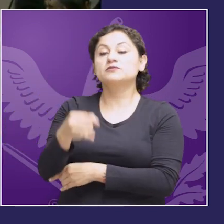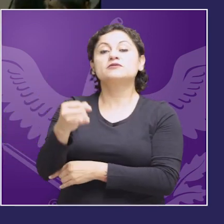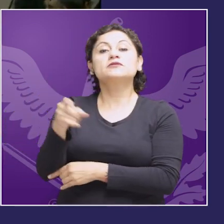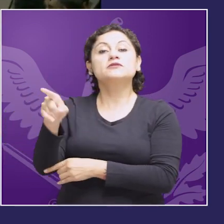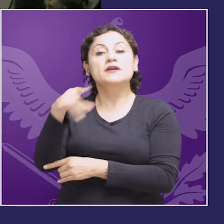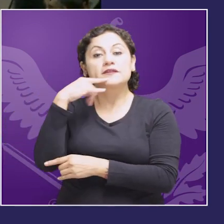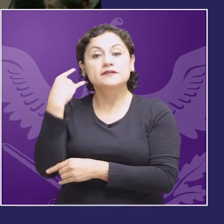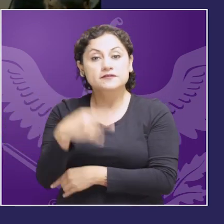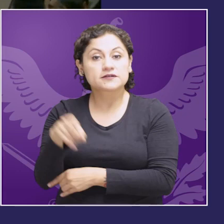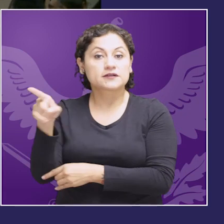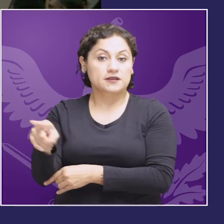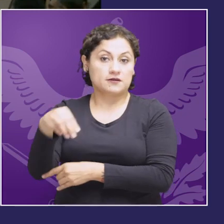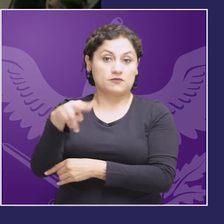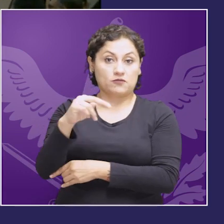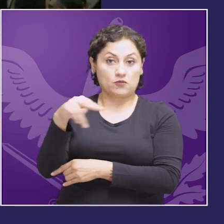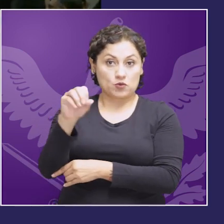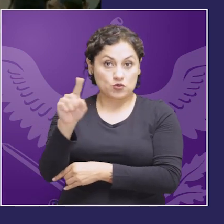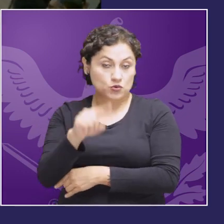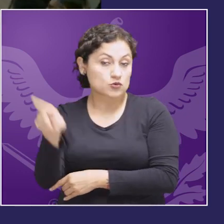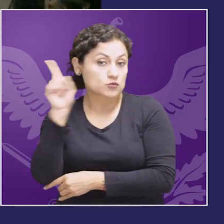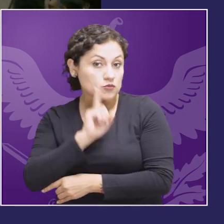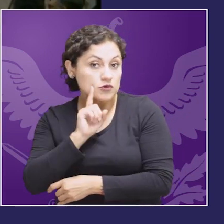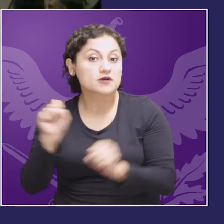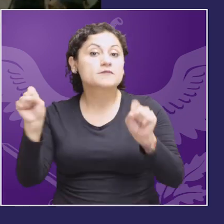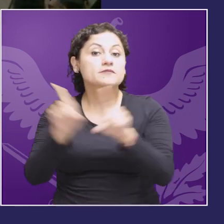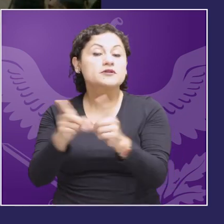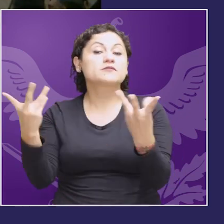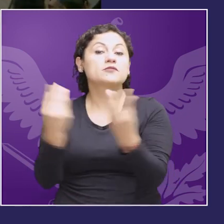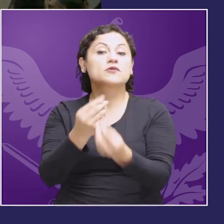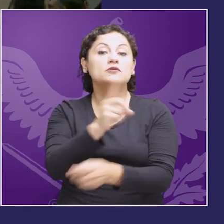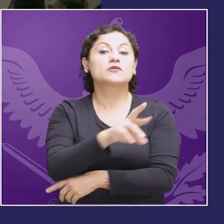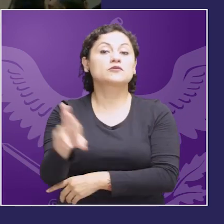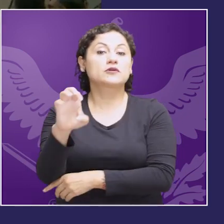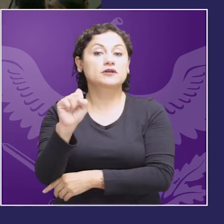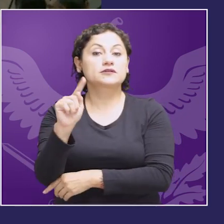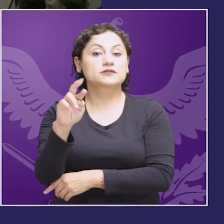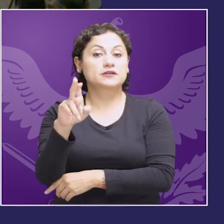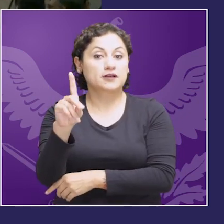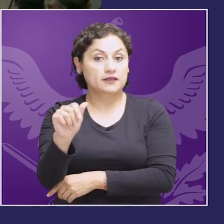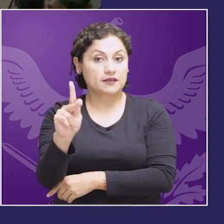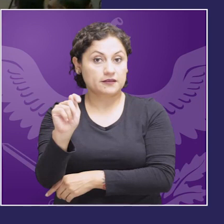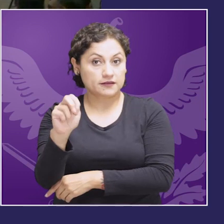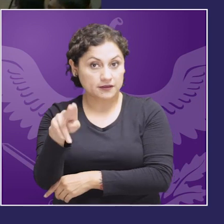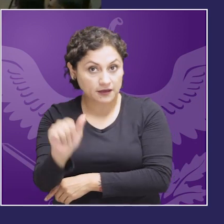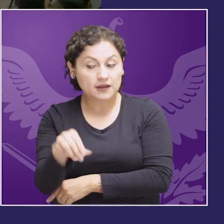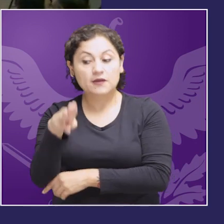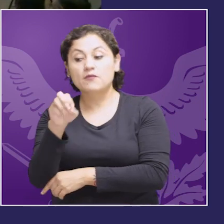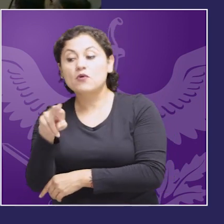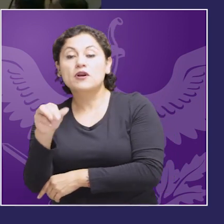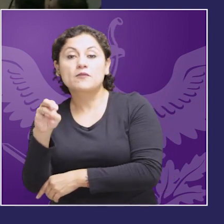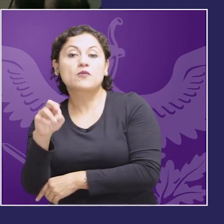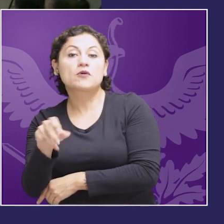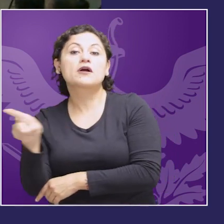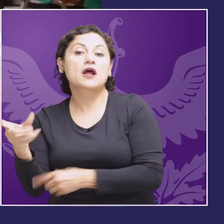Andrea Muñoz, quienes junto a la doctora Estrada Tena y Mora Mora estarán en este